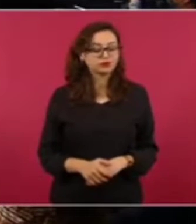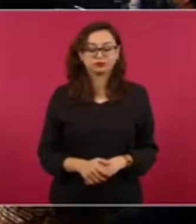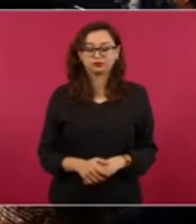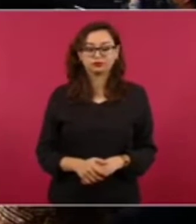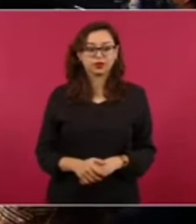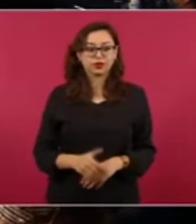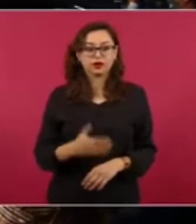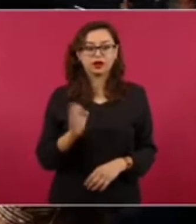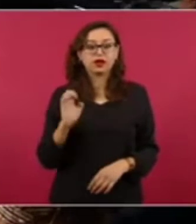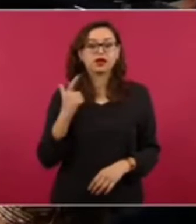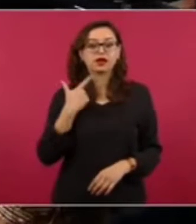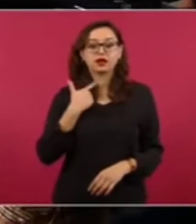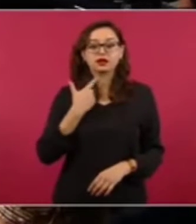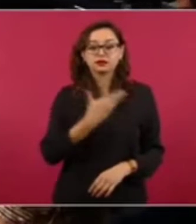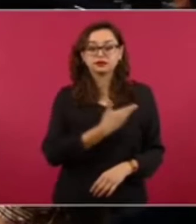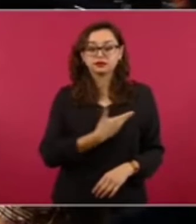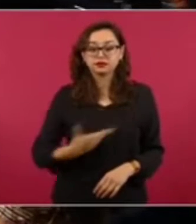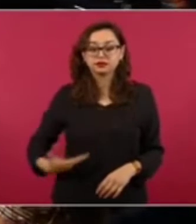¿Por qué no pones el